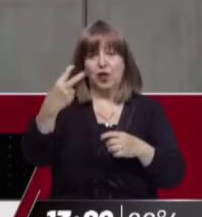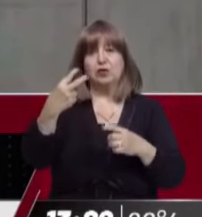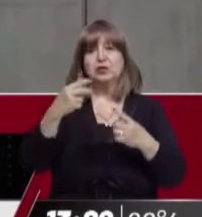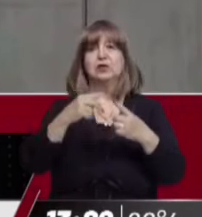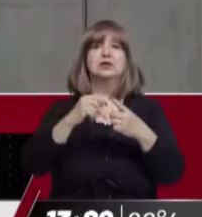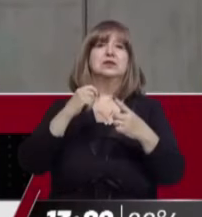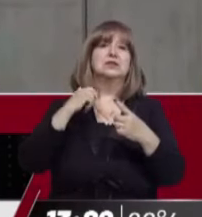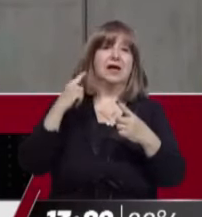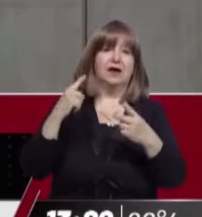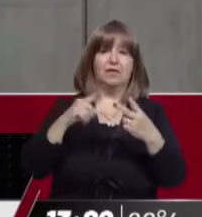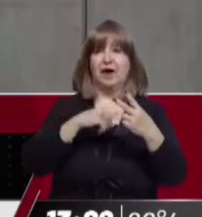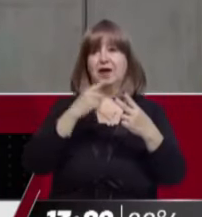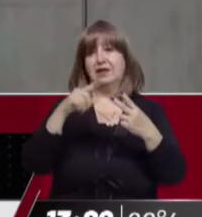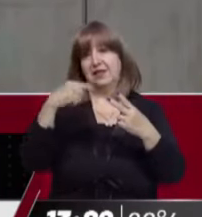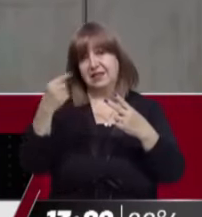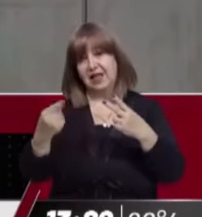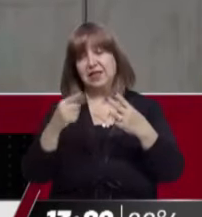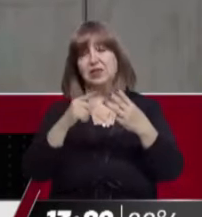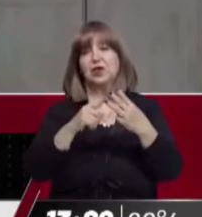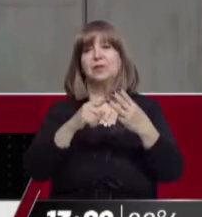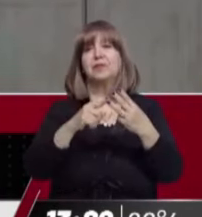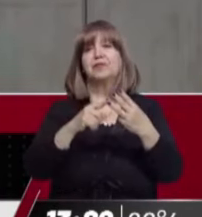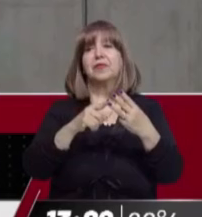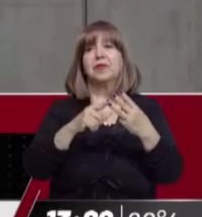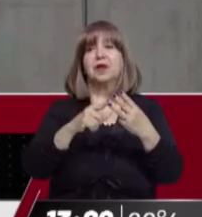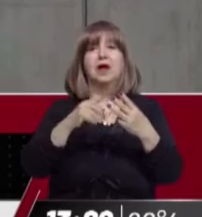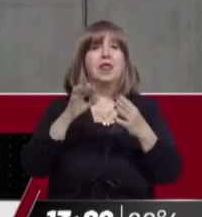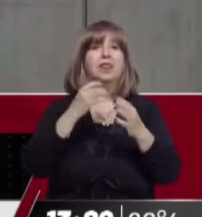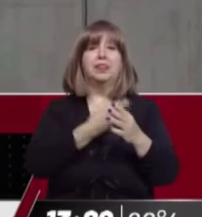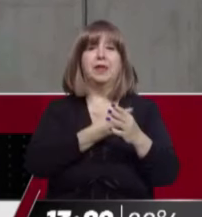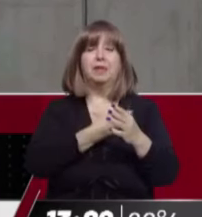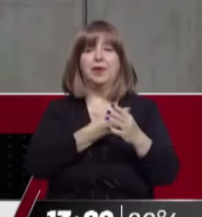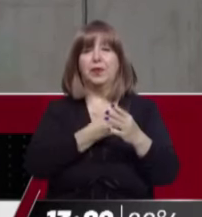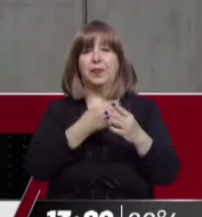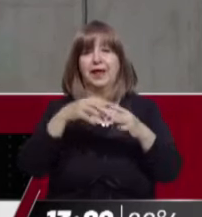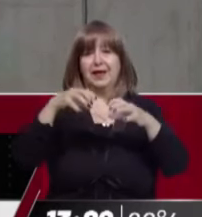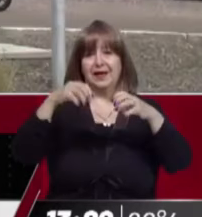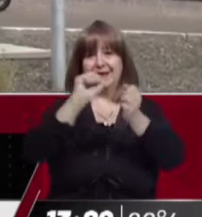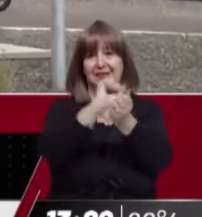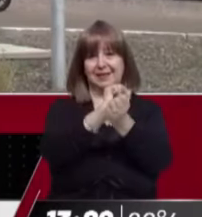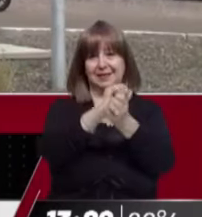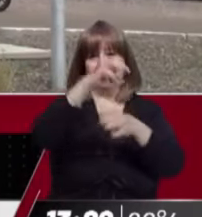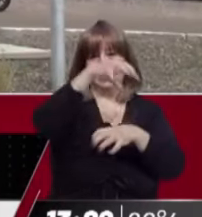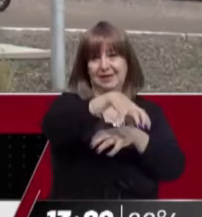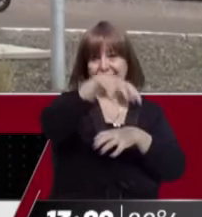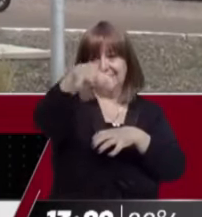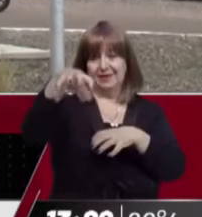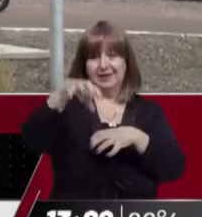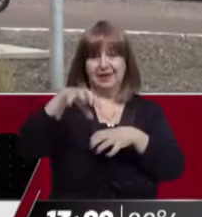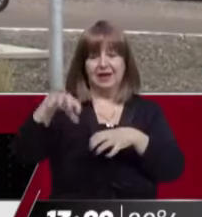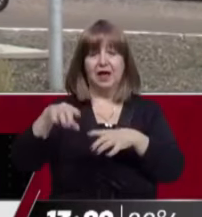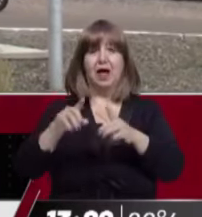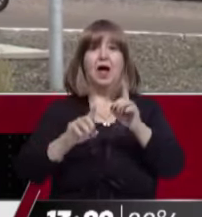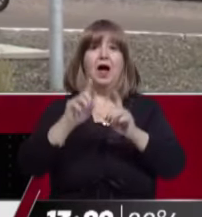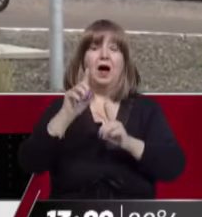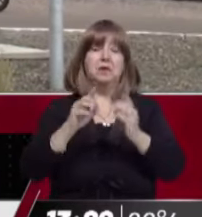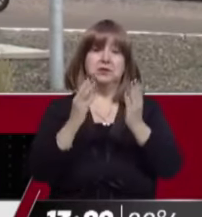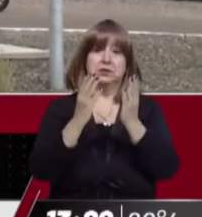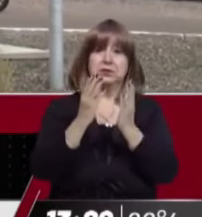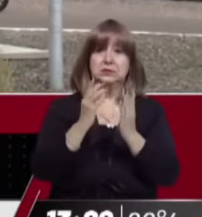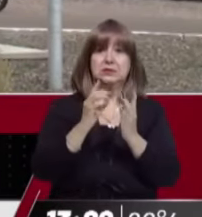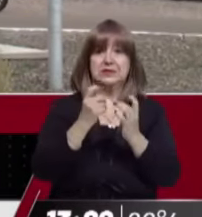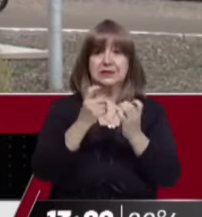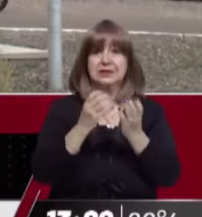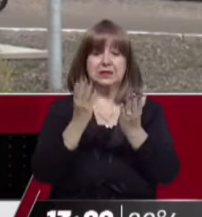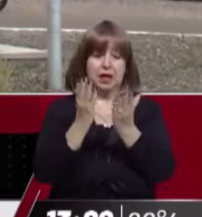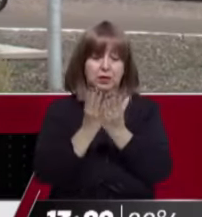o que o bolón surmer Entonces el servicio deberá proveerle eh al al interno si está estudiando la posibilidad de tener Y